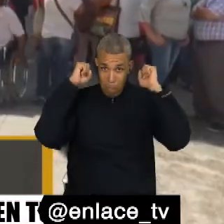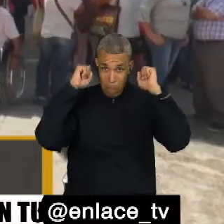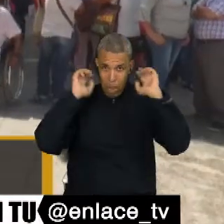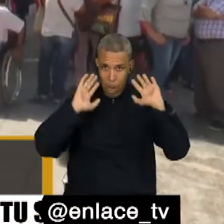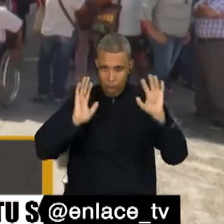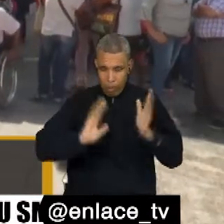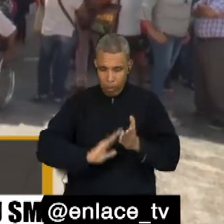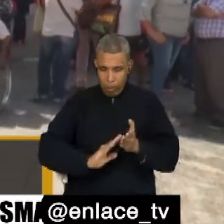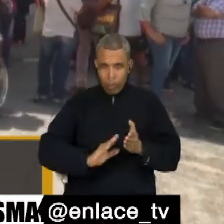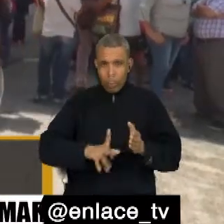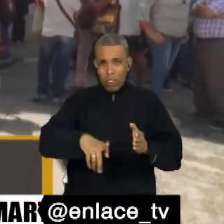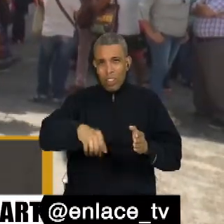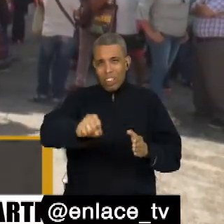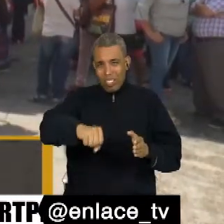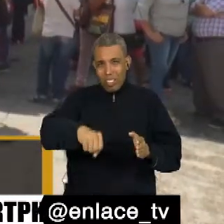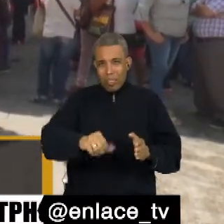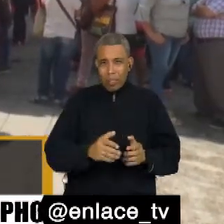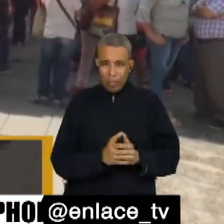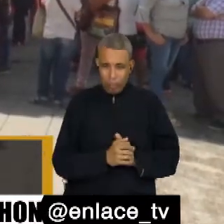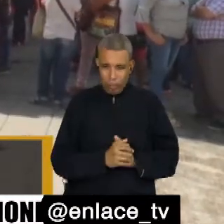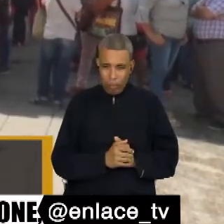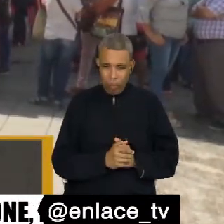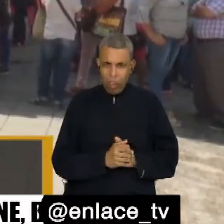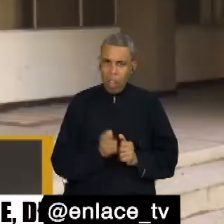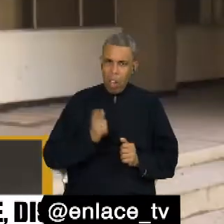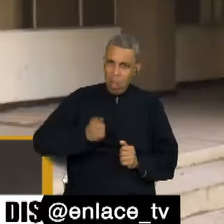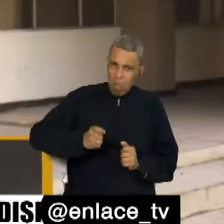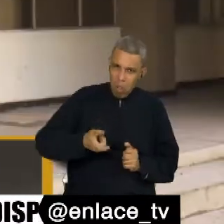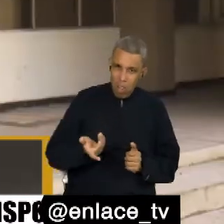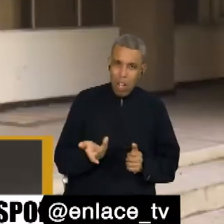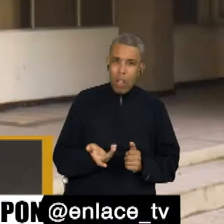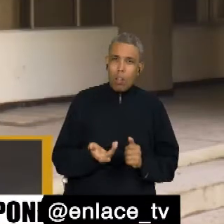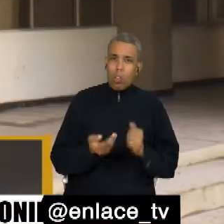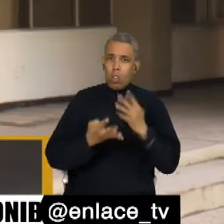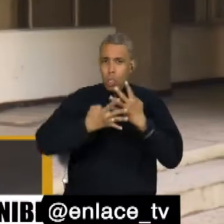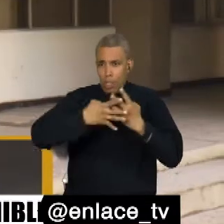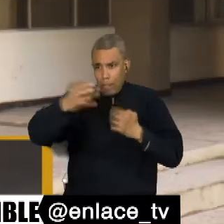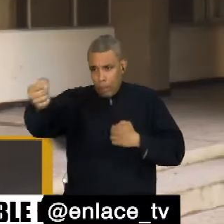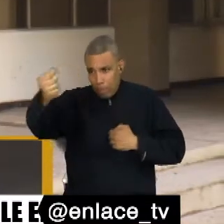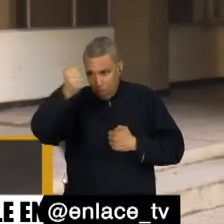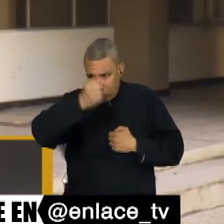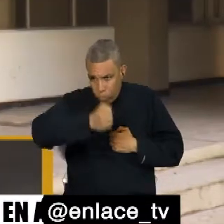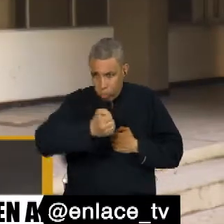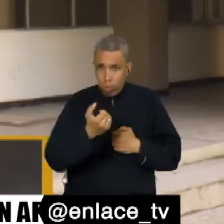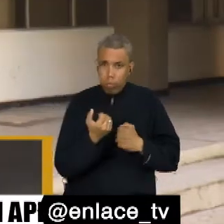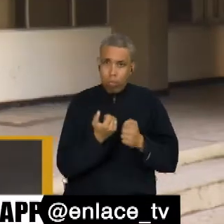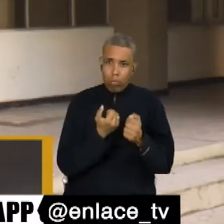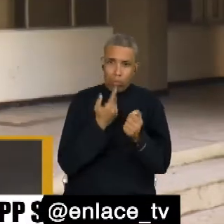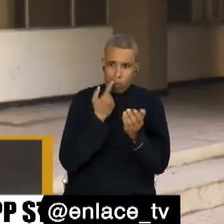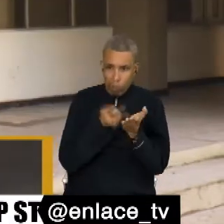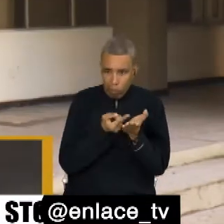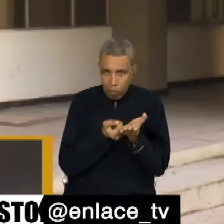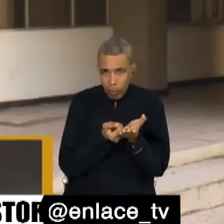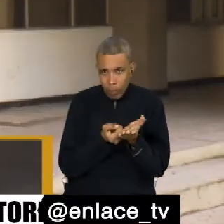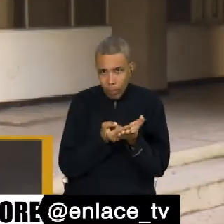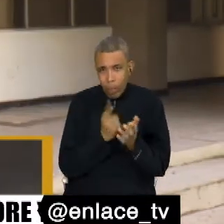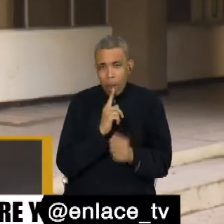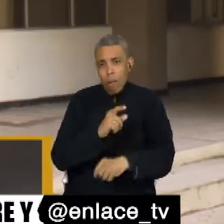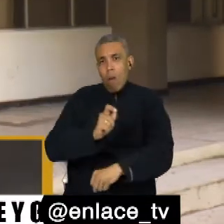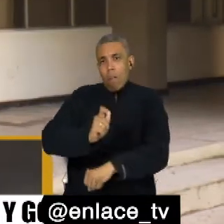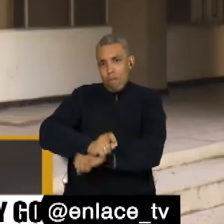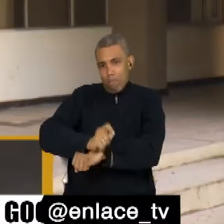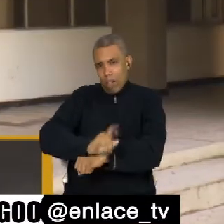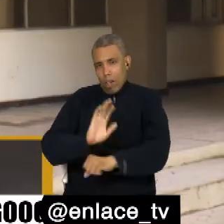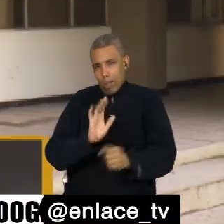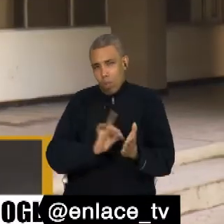son libertades, las audiencias con presos que son de URI. Eso es lo más urgente, se atiende por fiscalía. Por